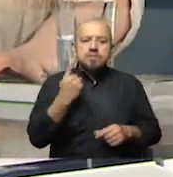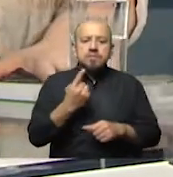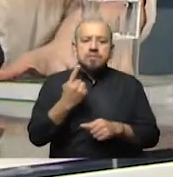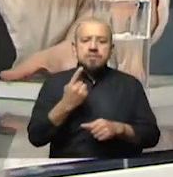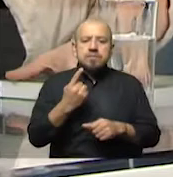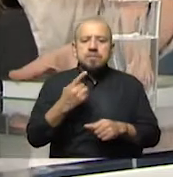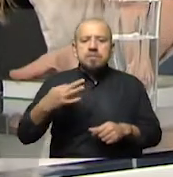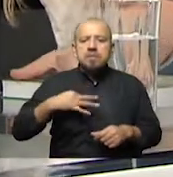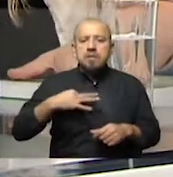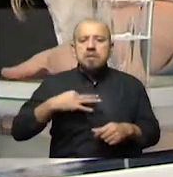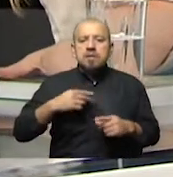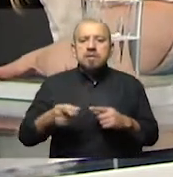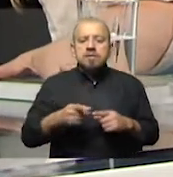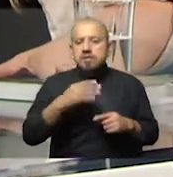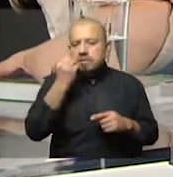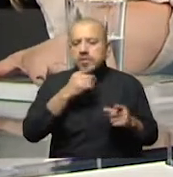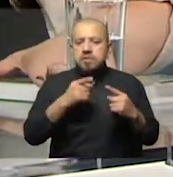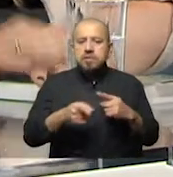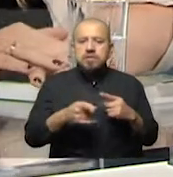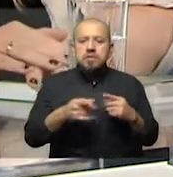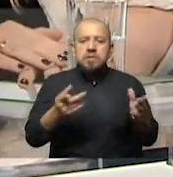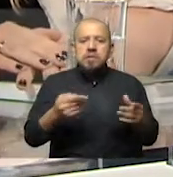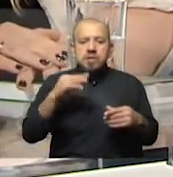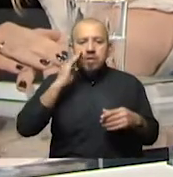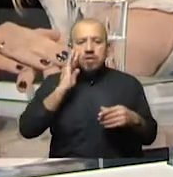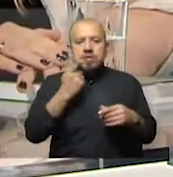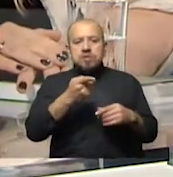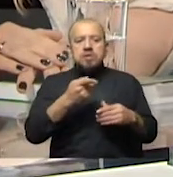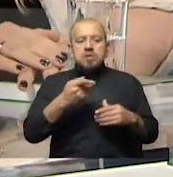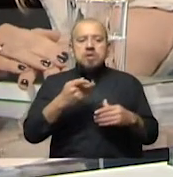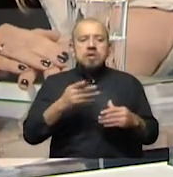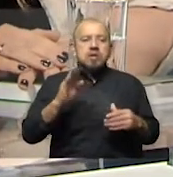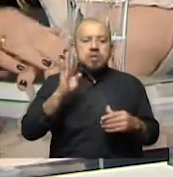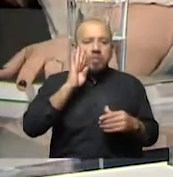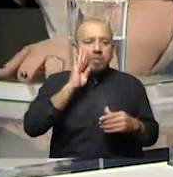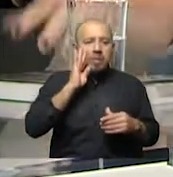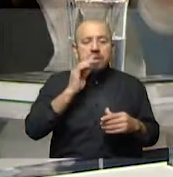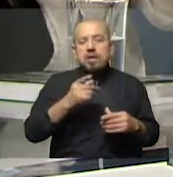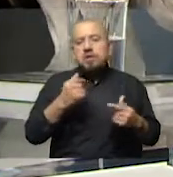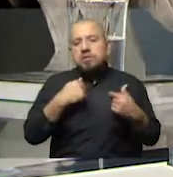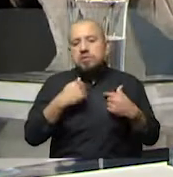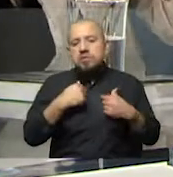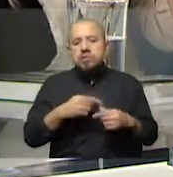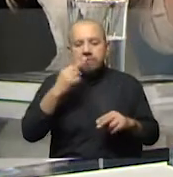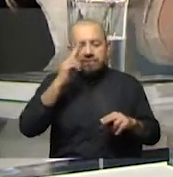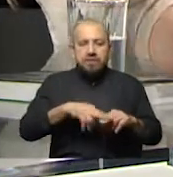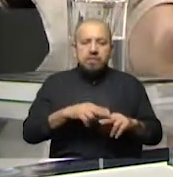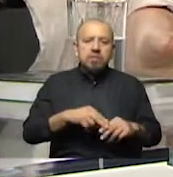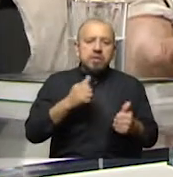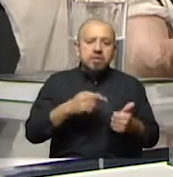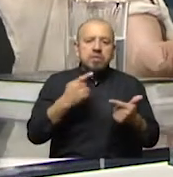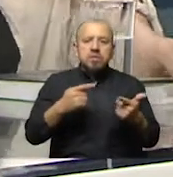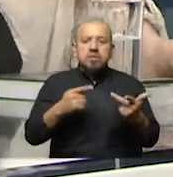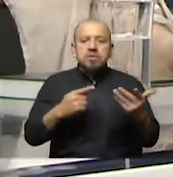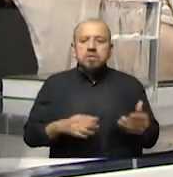de mi vida es lo mejor que en mi vida fue conocida tu madre porque yo estaba enfermo de esto de esto de esto no